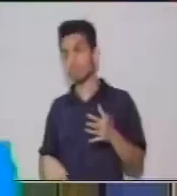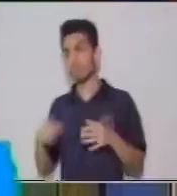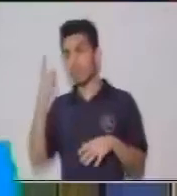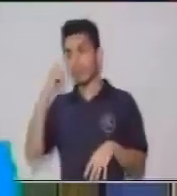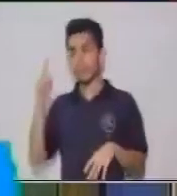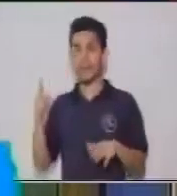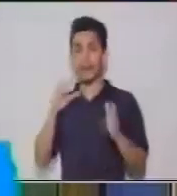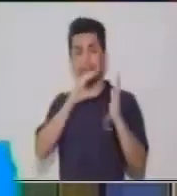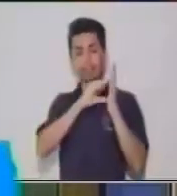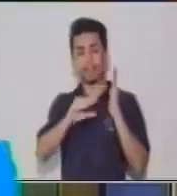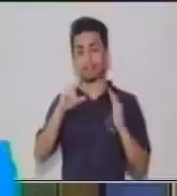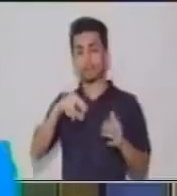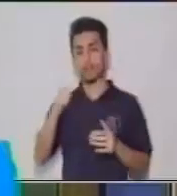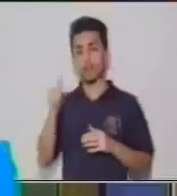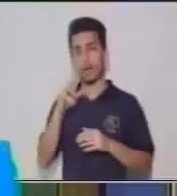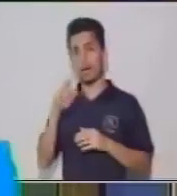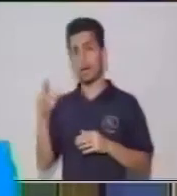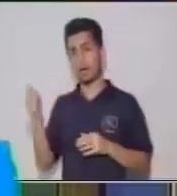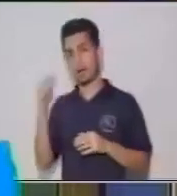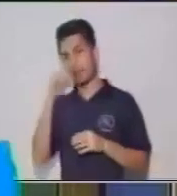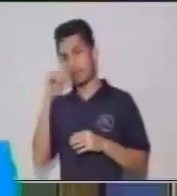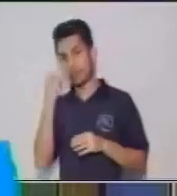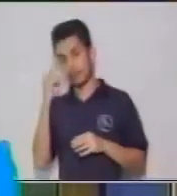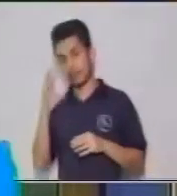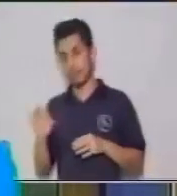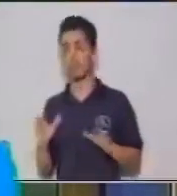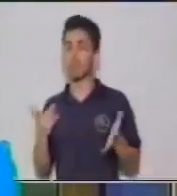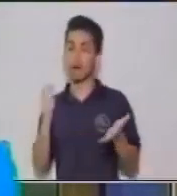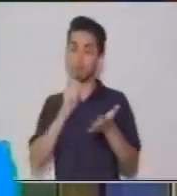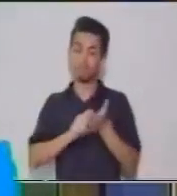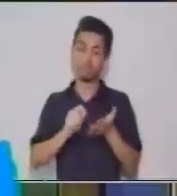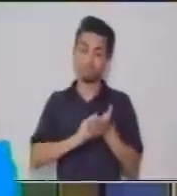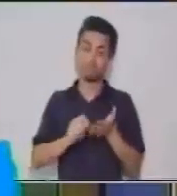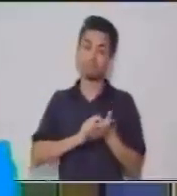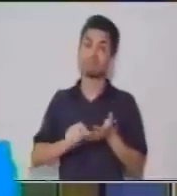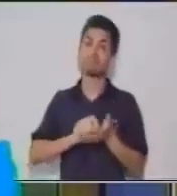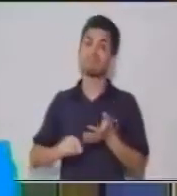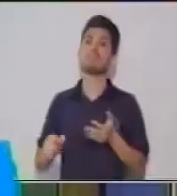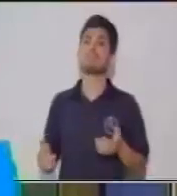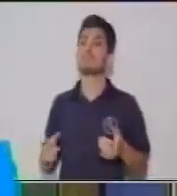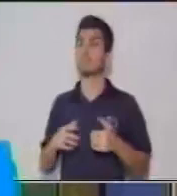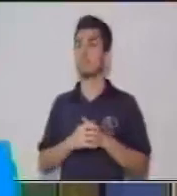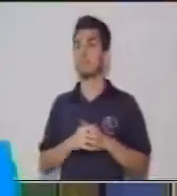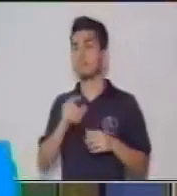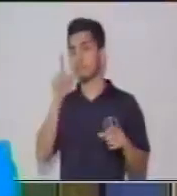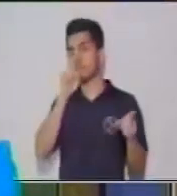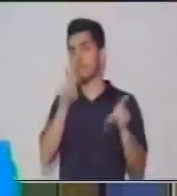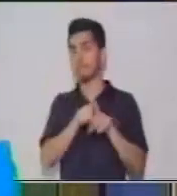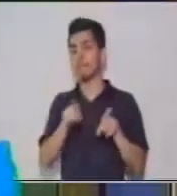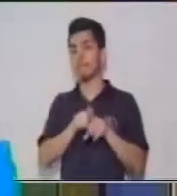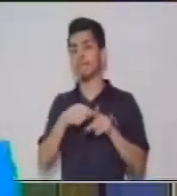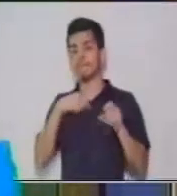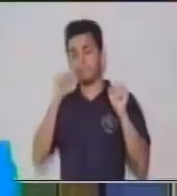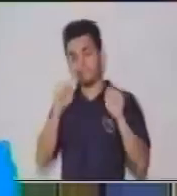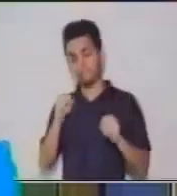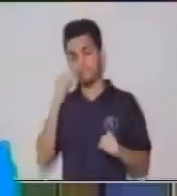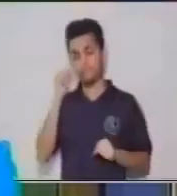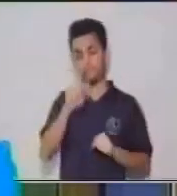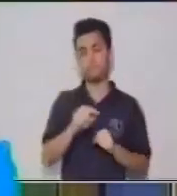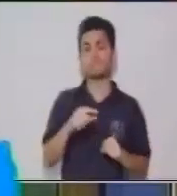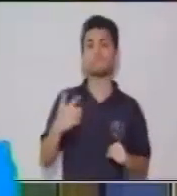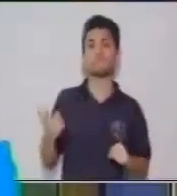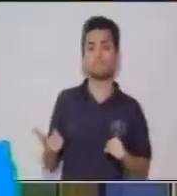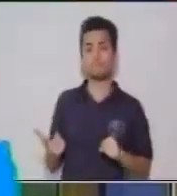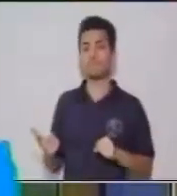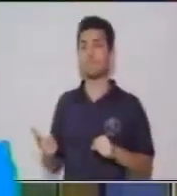tiempo. Al momento de una redacción de un texto narrativo, también podemos encontrar lo que son